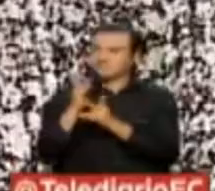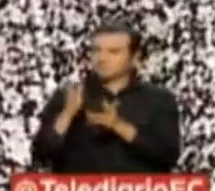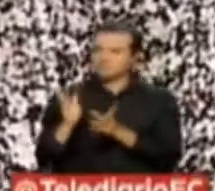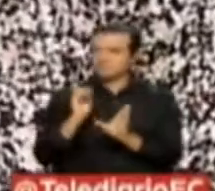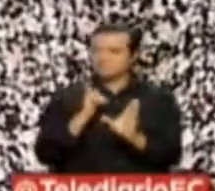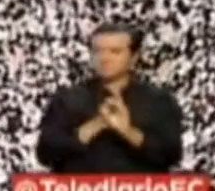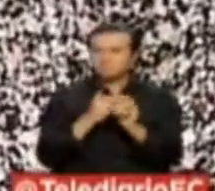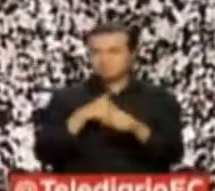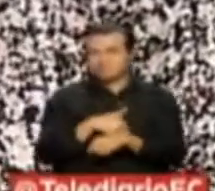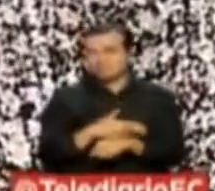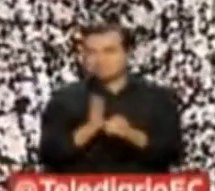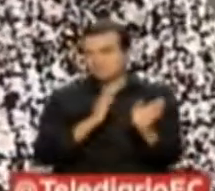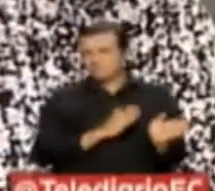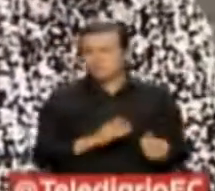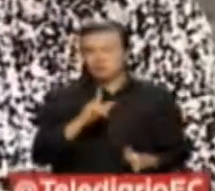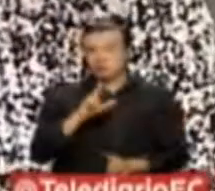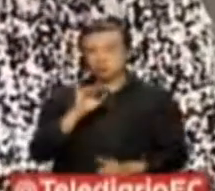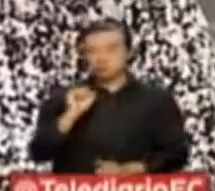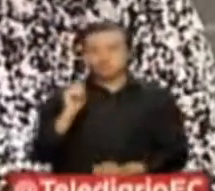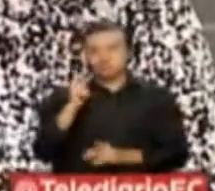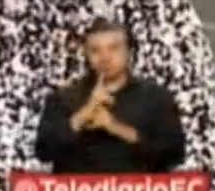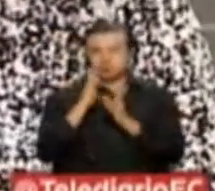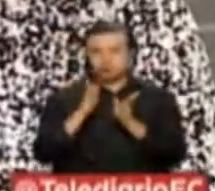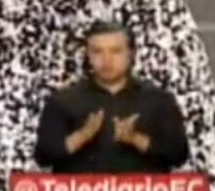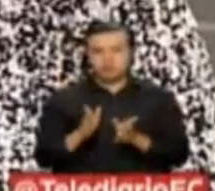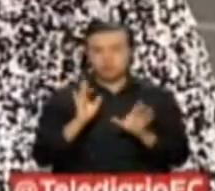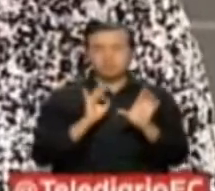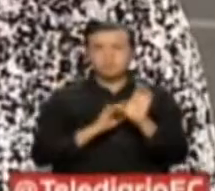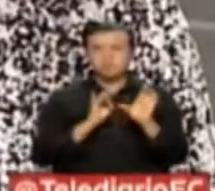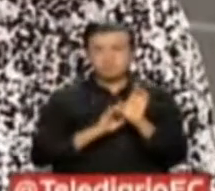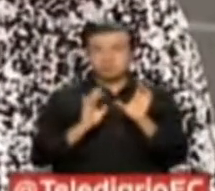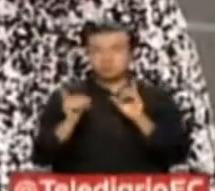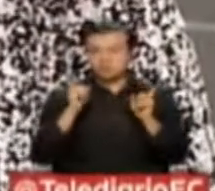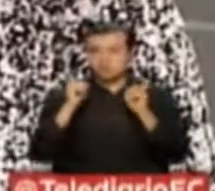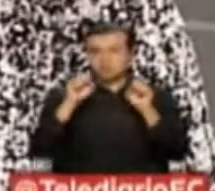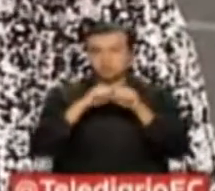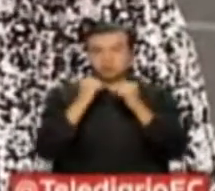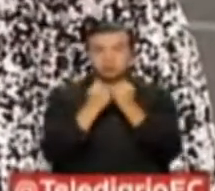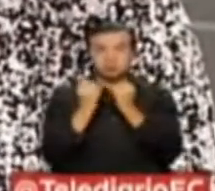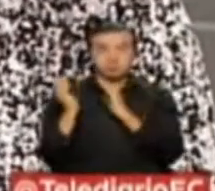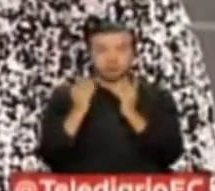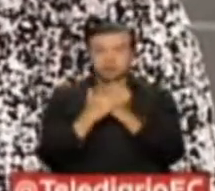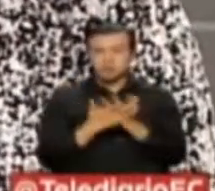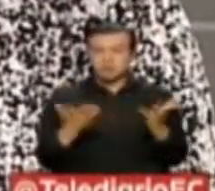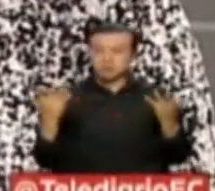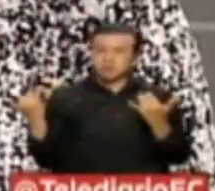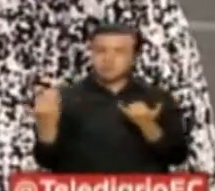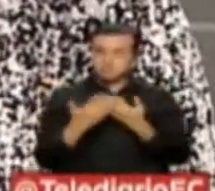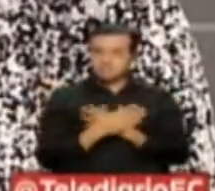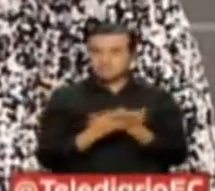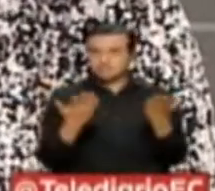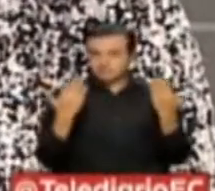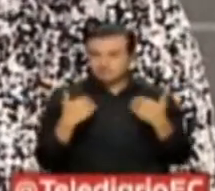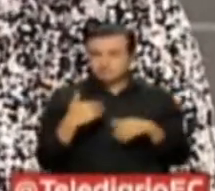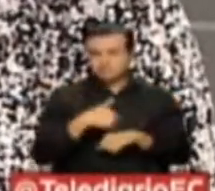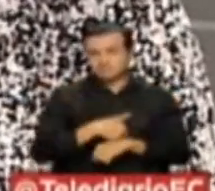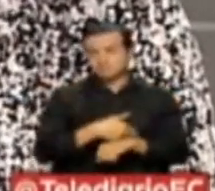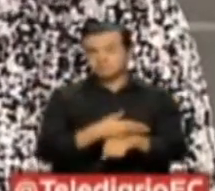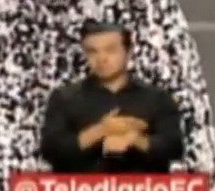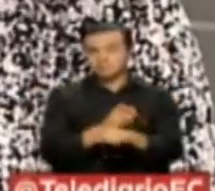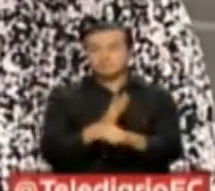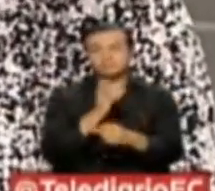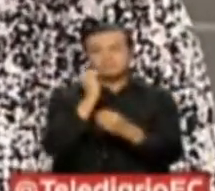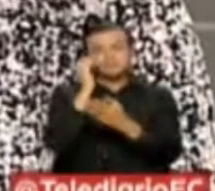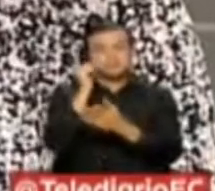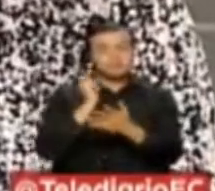acompañarnos en esta jornada luís hernández consejero del consejo de participación ciudadana y control social transitorio nos ha acompañado en esta jornada para